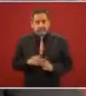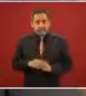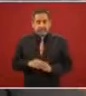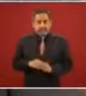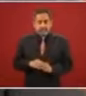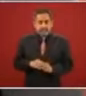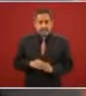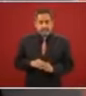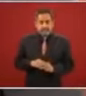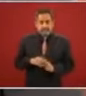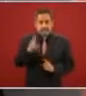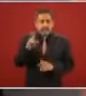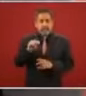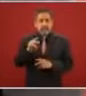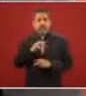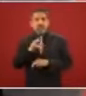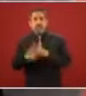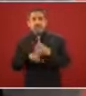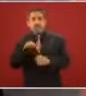no optara